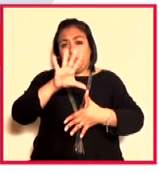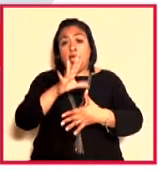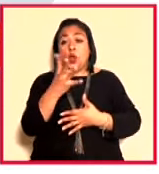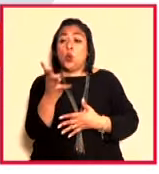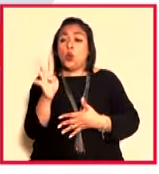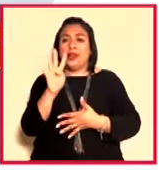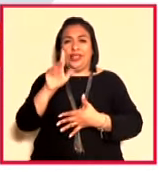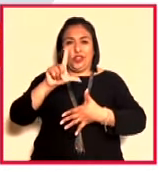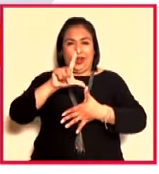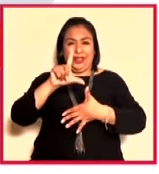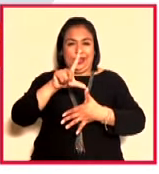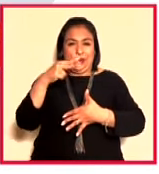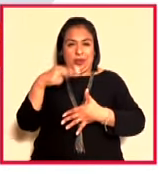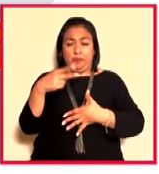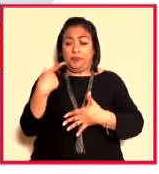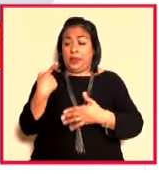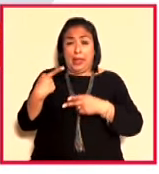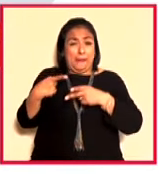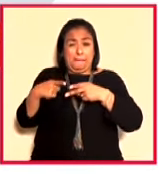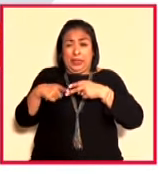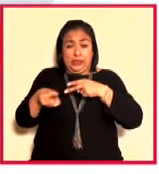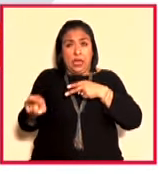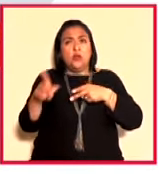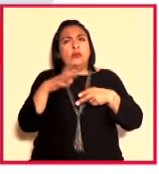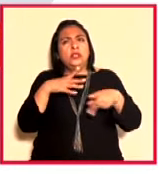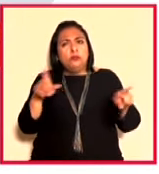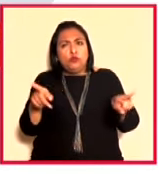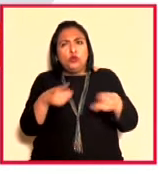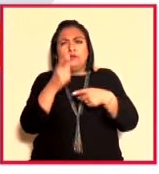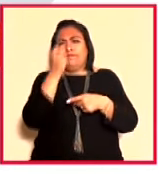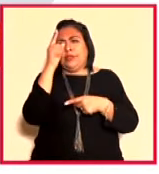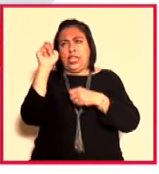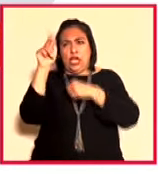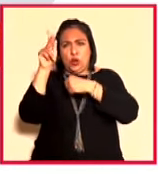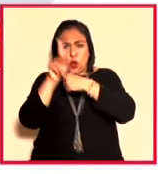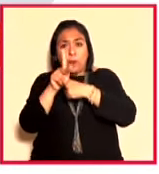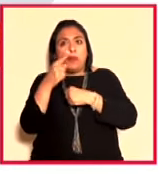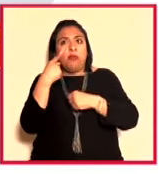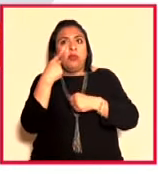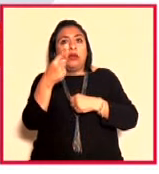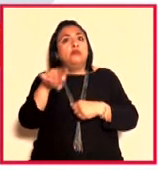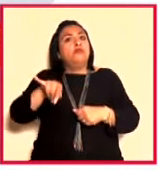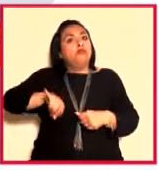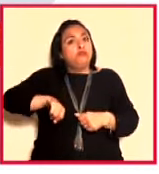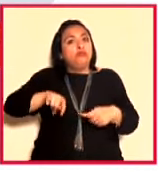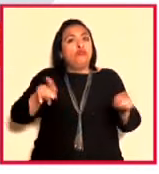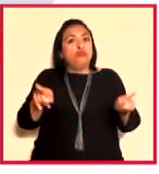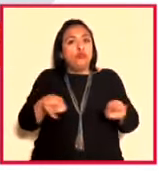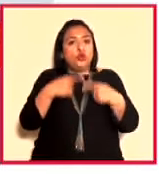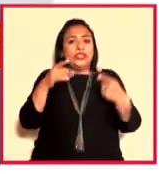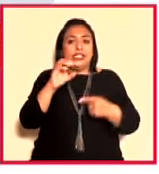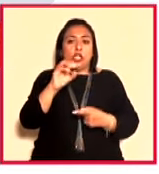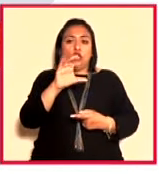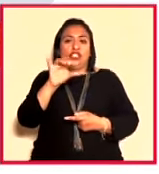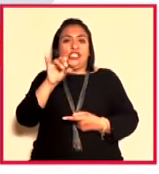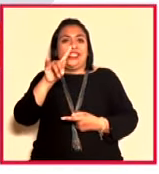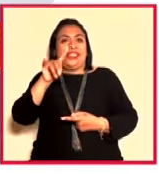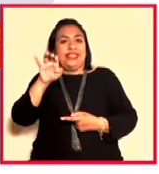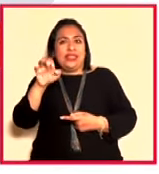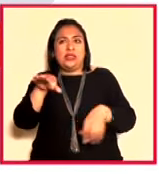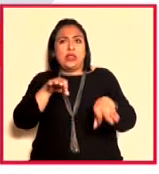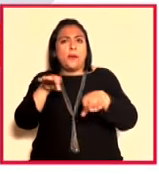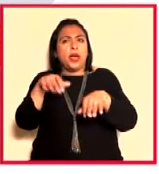Latinoamericano. Desde el principio, además de interpretar la obra de autores europeos, mostraron un gran interés por la música de Occidente. Con su trabajo, han